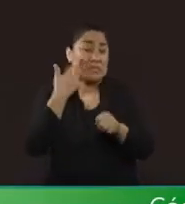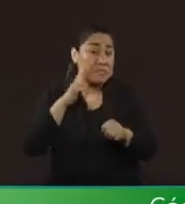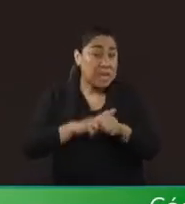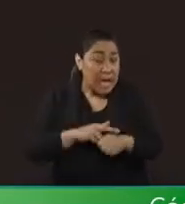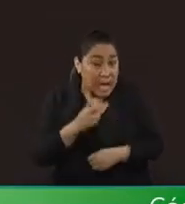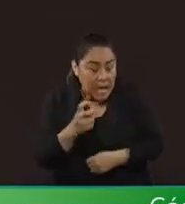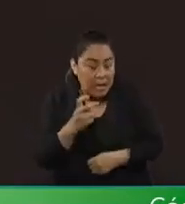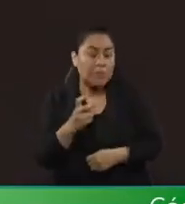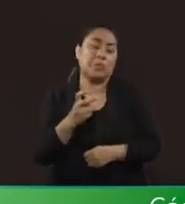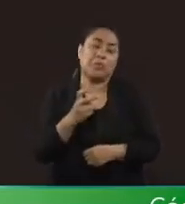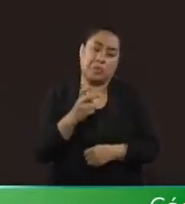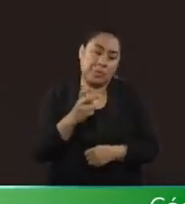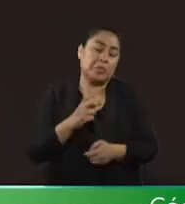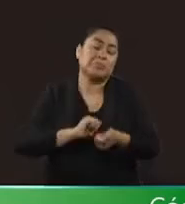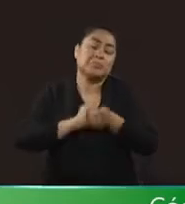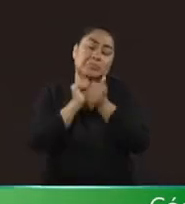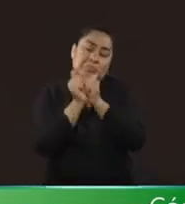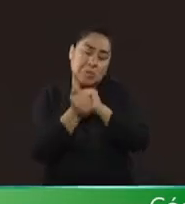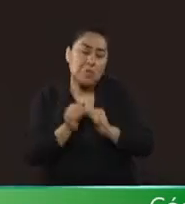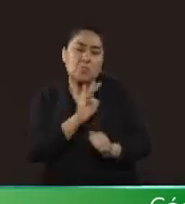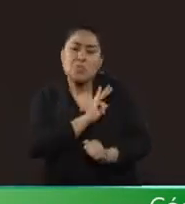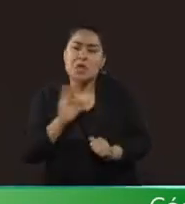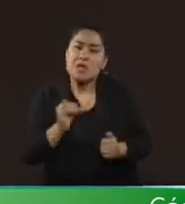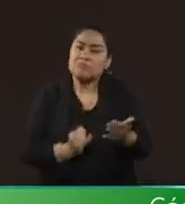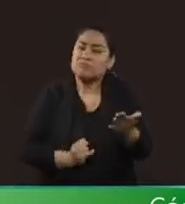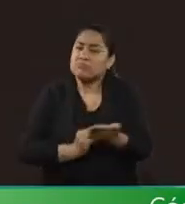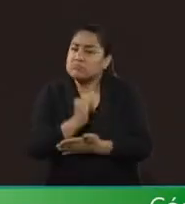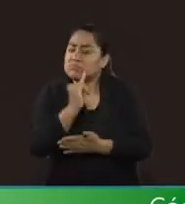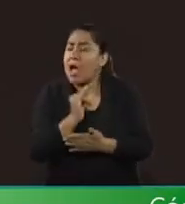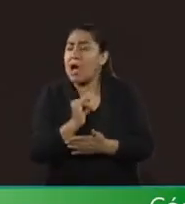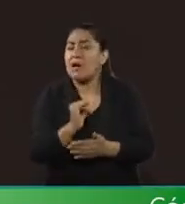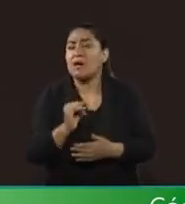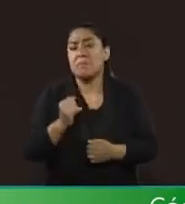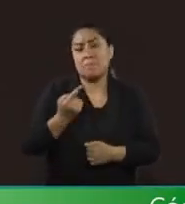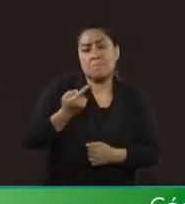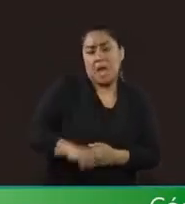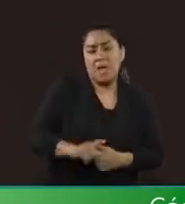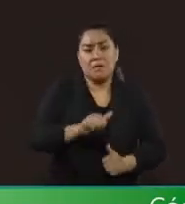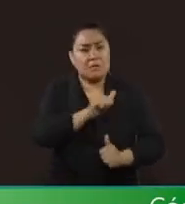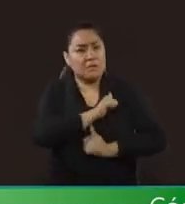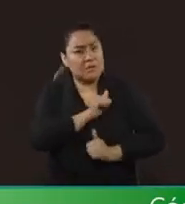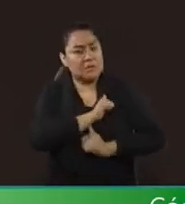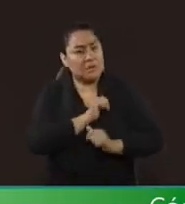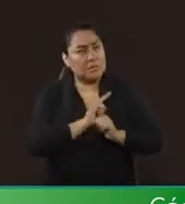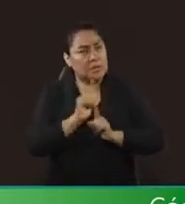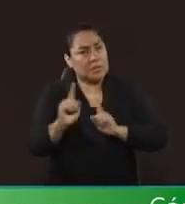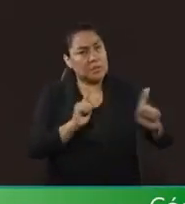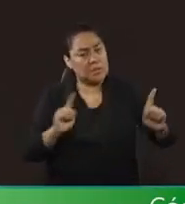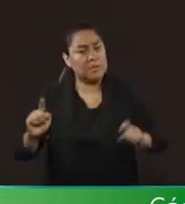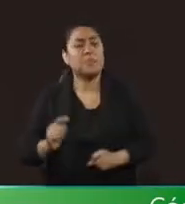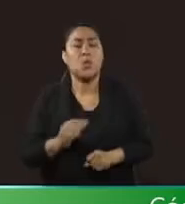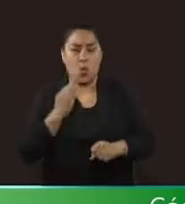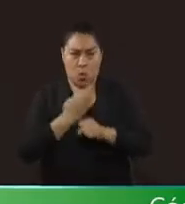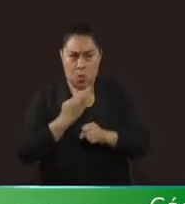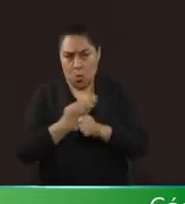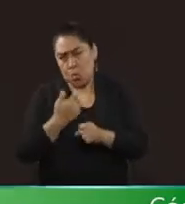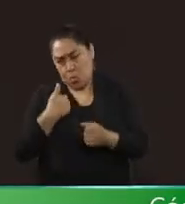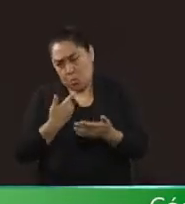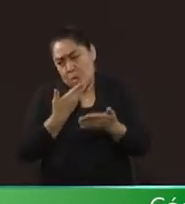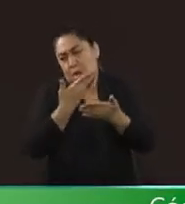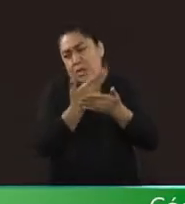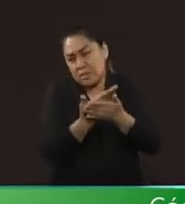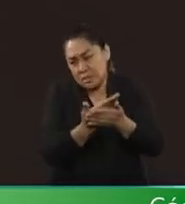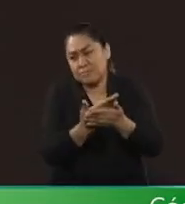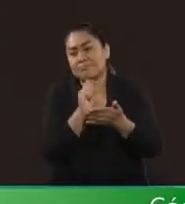final a una transformación militarizada de la nación. Presento estas reservas para